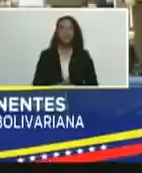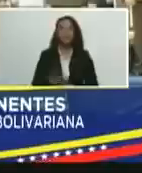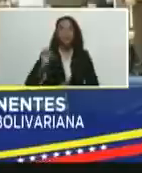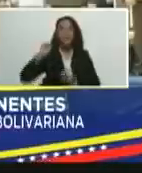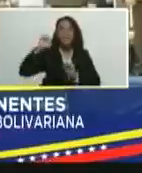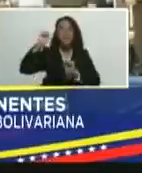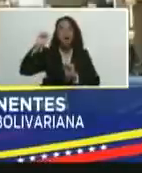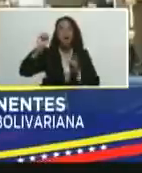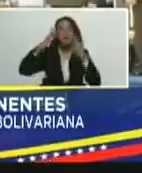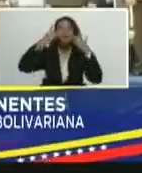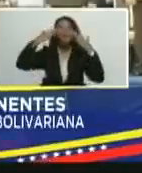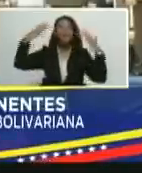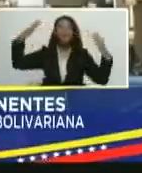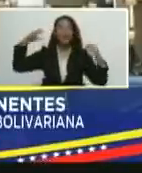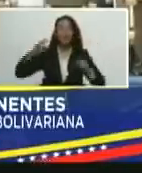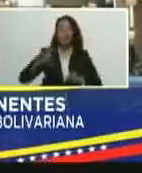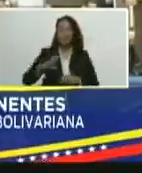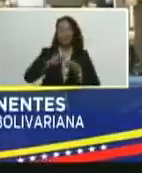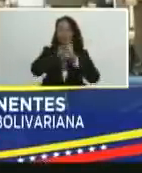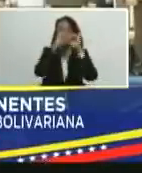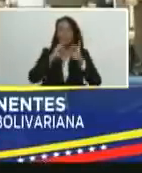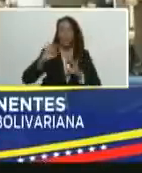patria brillando,